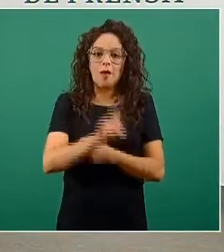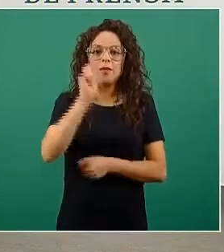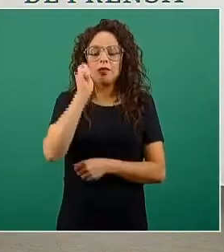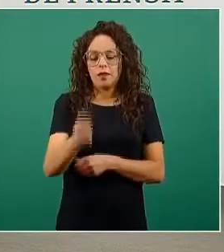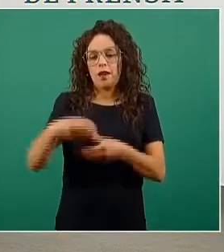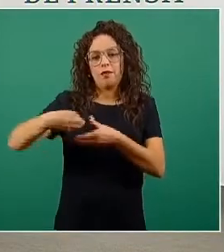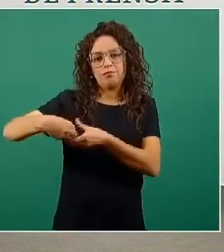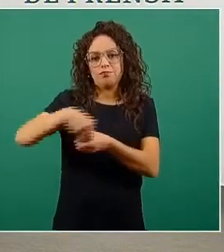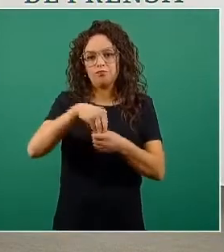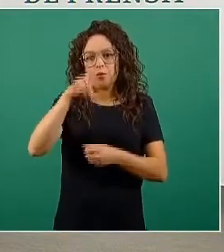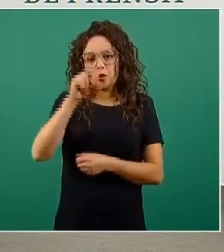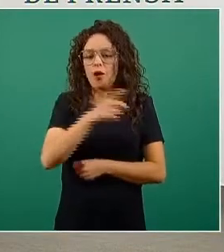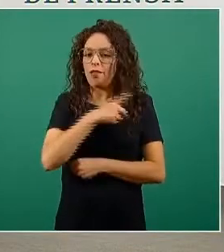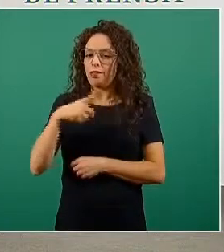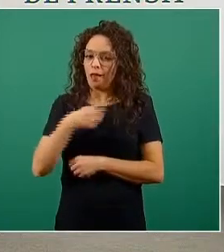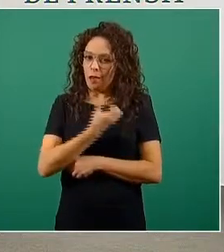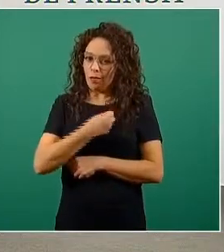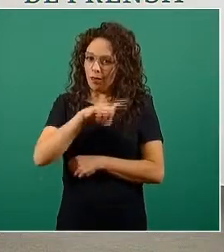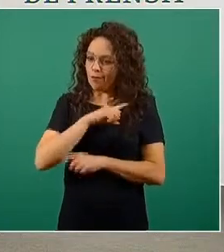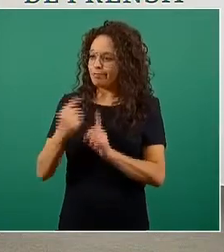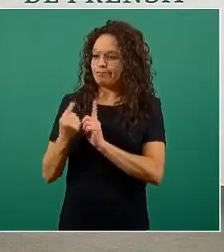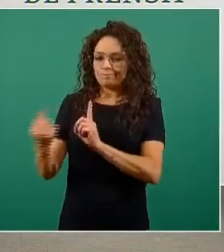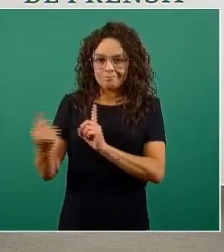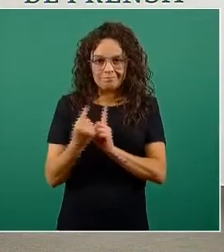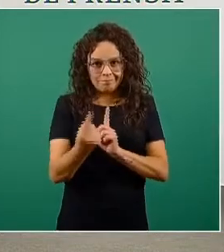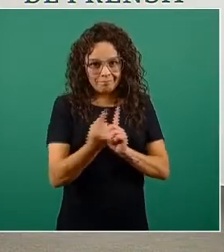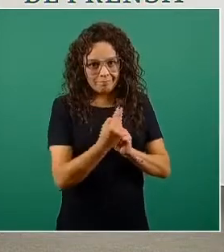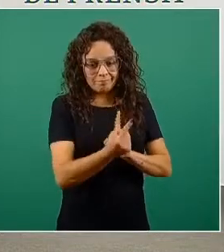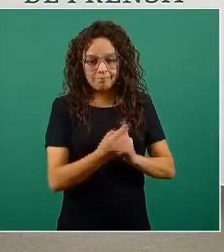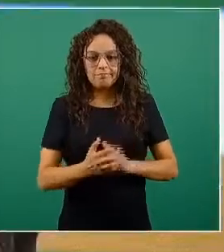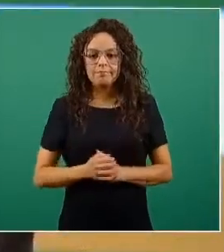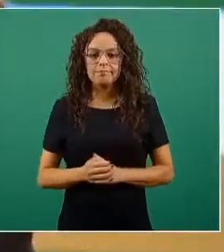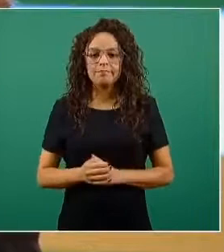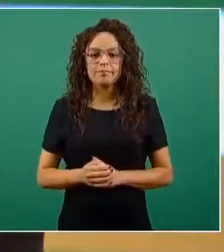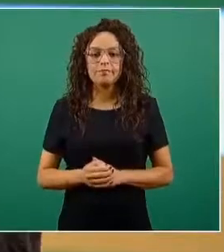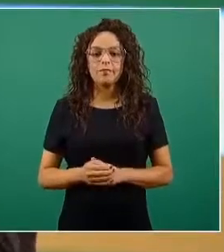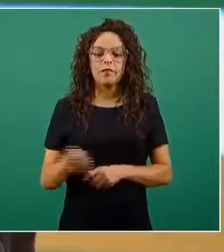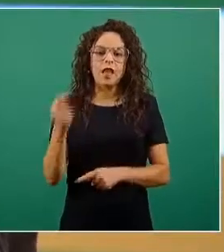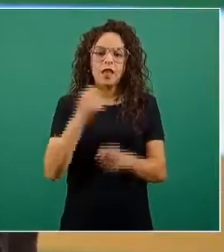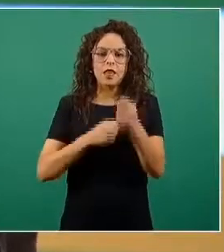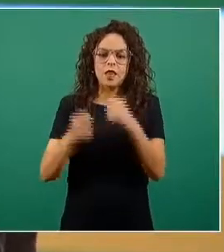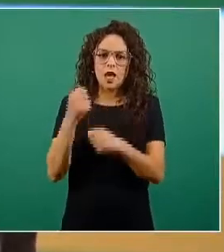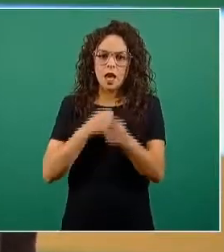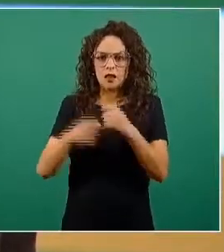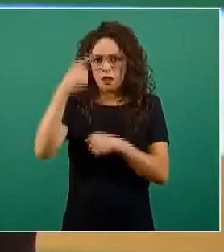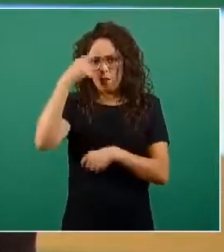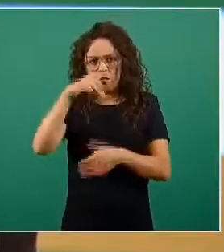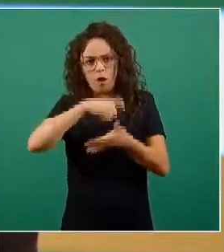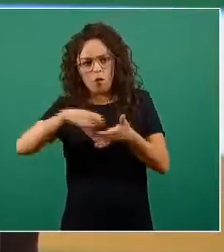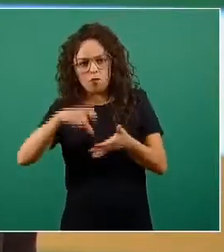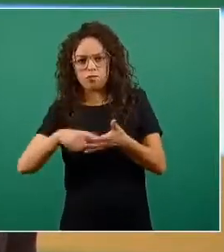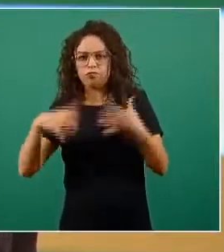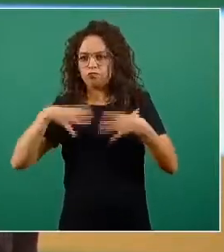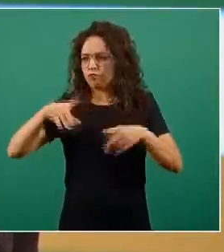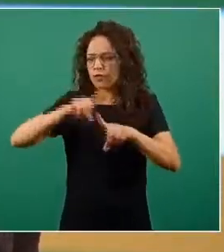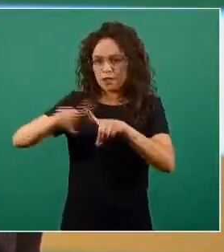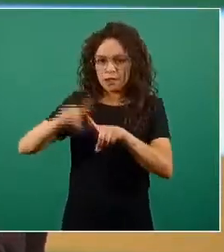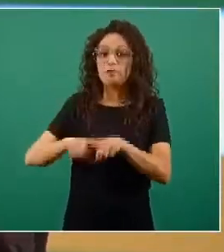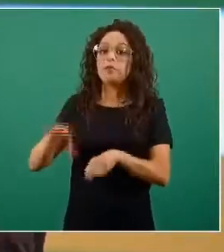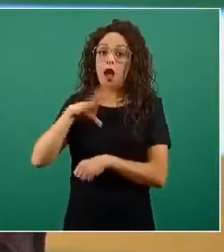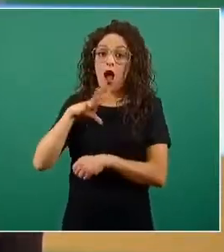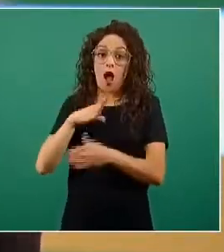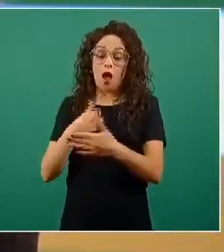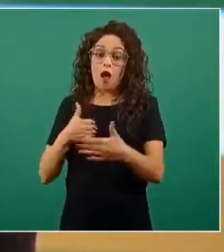hemos identificado que en determinados espacios, tiendas departamentales, tienen un límite, ¿no? Y esto se seguirá